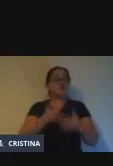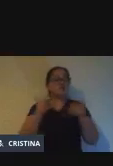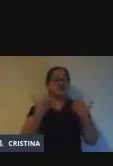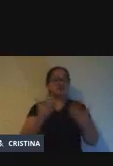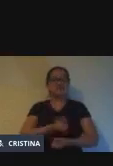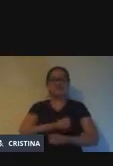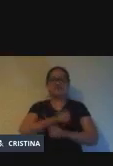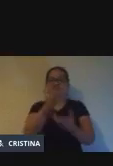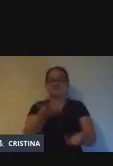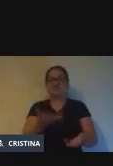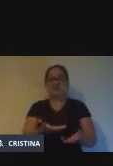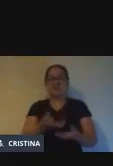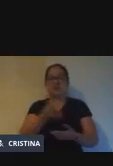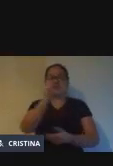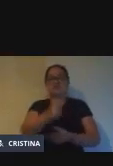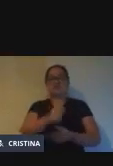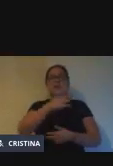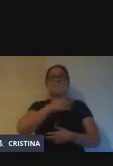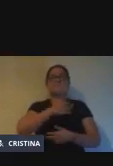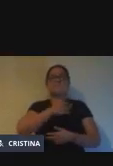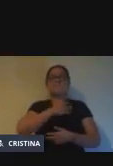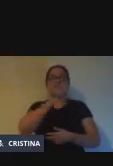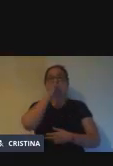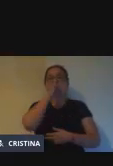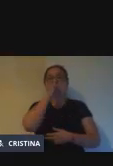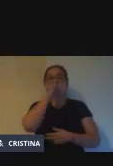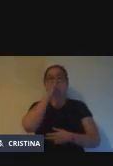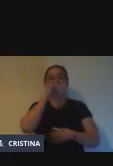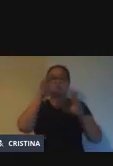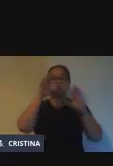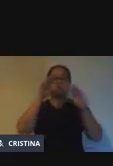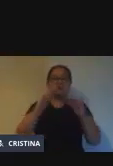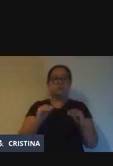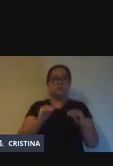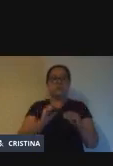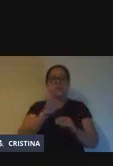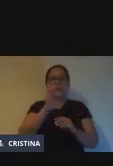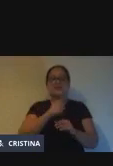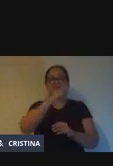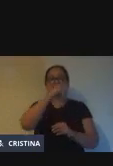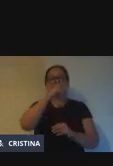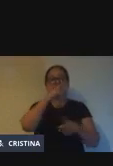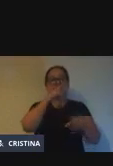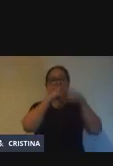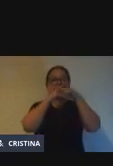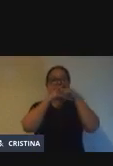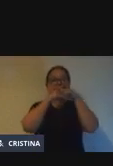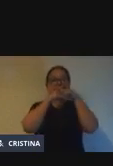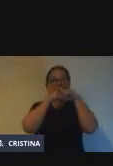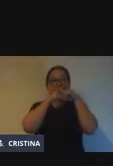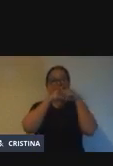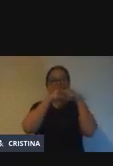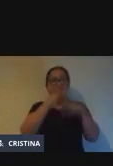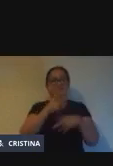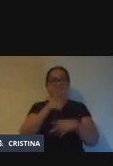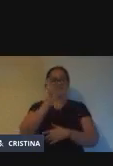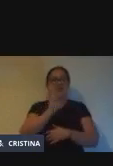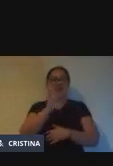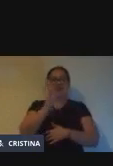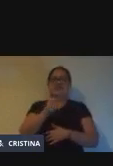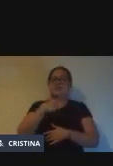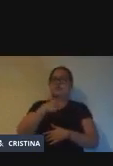el amordazamiento, ¿no? Me pongo aquí para no hablar. ¿Cuántos hacemos